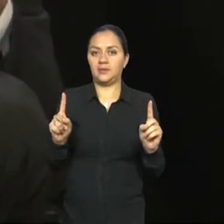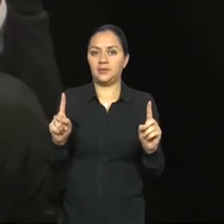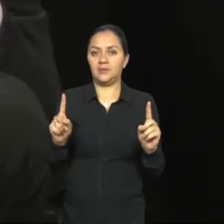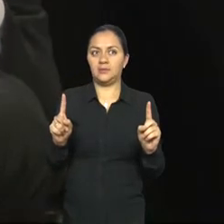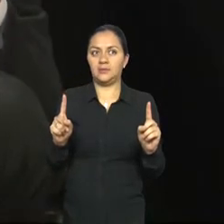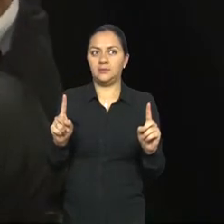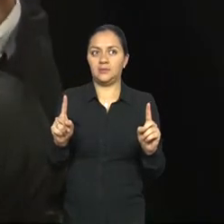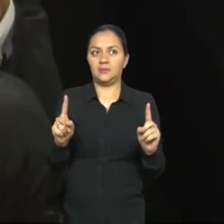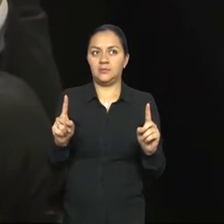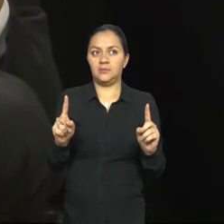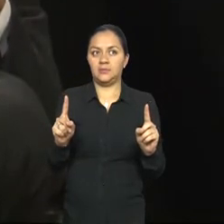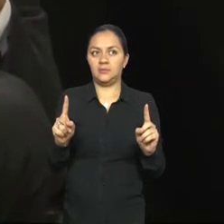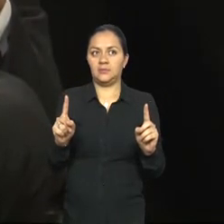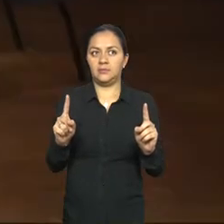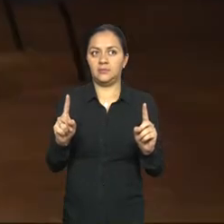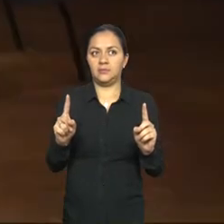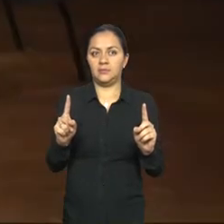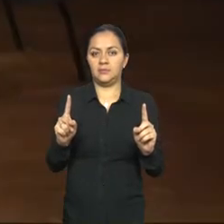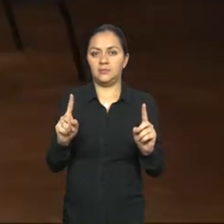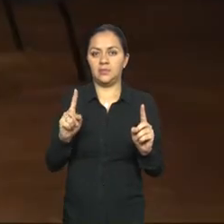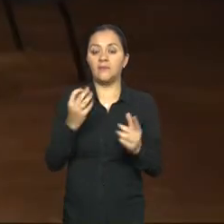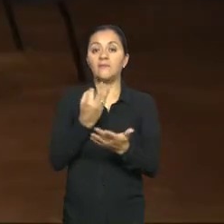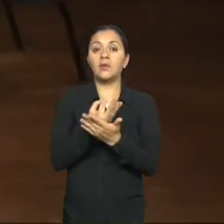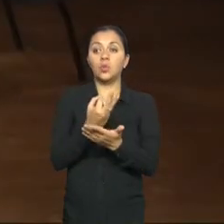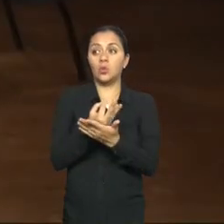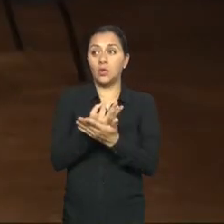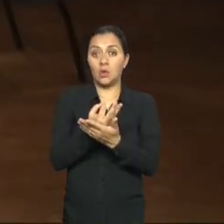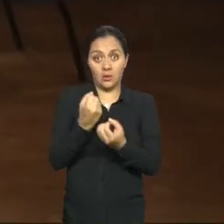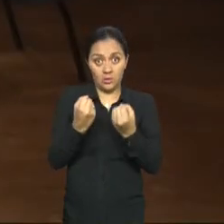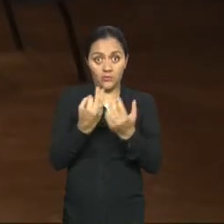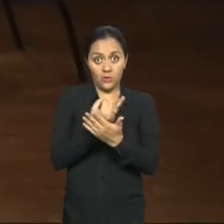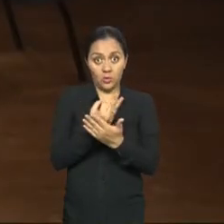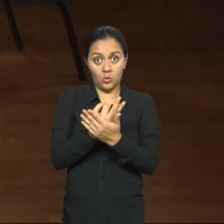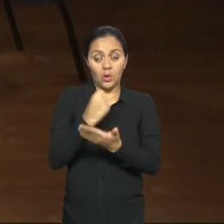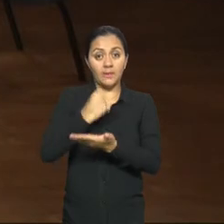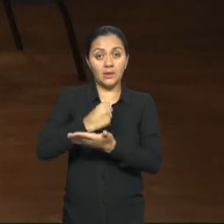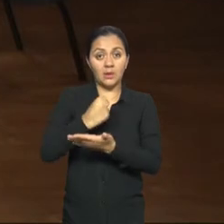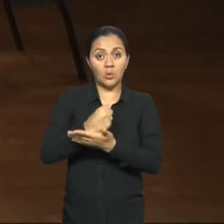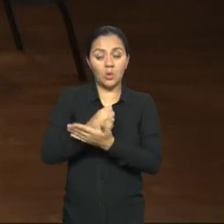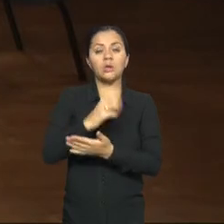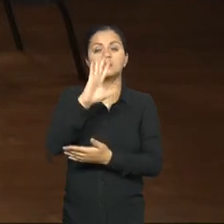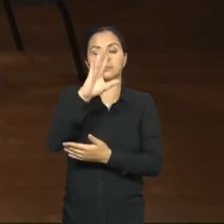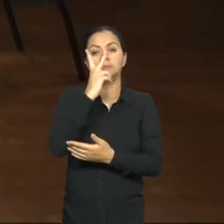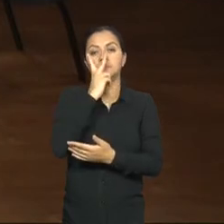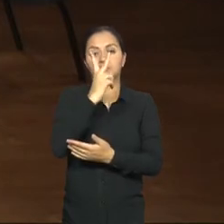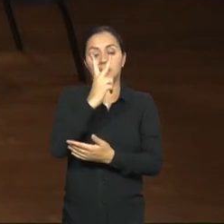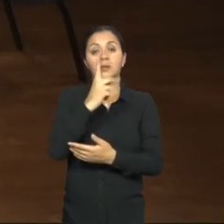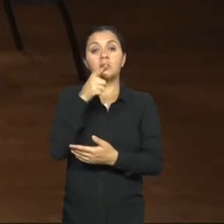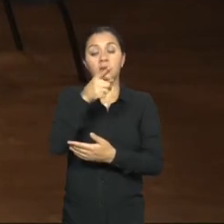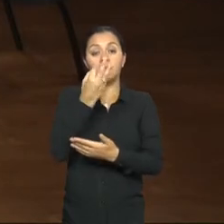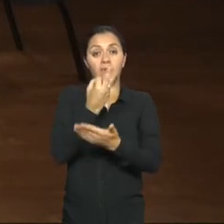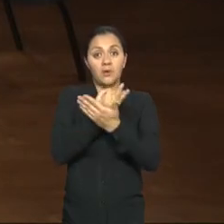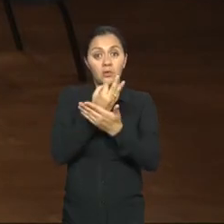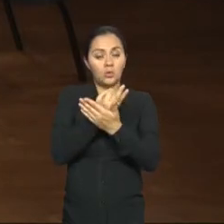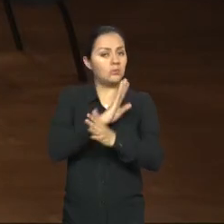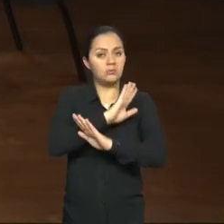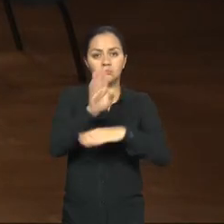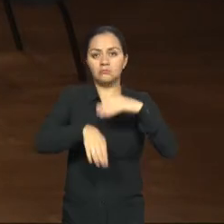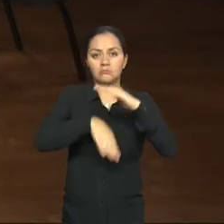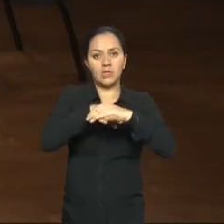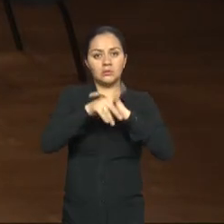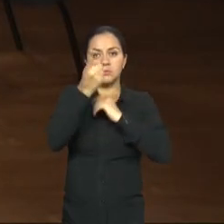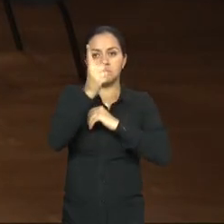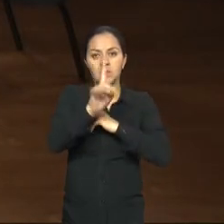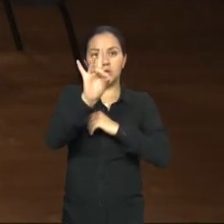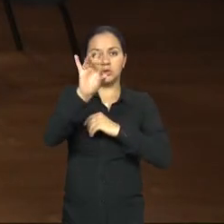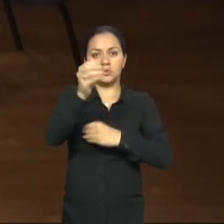No. Bueno, entremos de la matriculación. Era con la facturación. En sí. Exacto. Entonces, si es que tú vas a tener la devolución al máximo, al tope que hemos hablado ya. 1,080. Exacto. Eso es la vas a